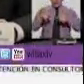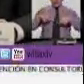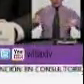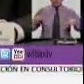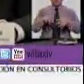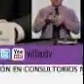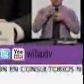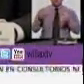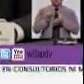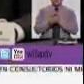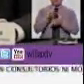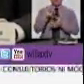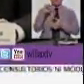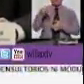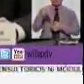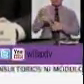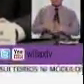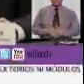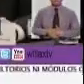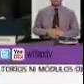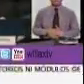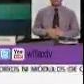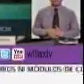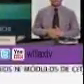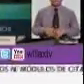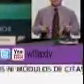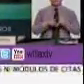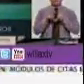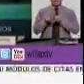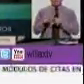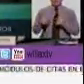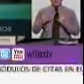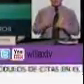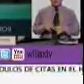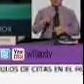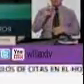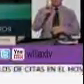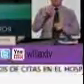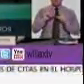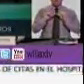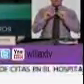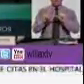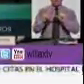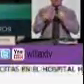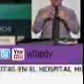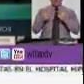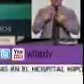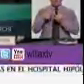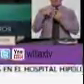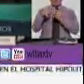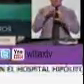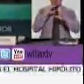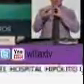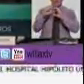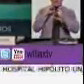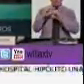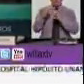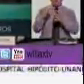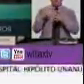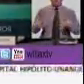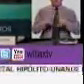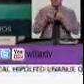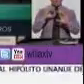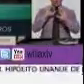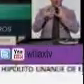relacionados a los comandos Chavín de Huanta. Del chuponeo, de la interceptación, de la violación permanente de las comunicaciones y